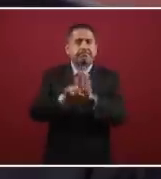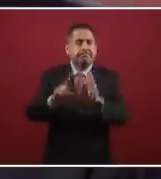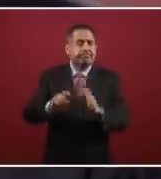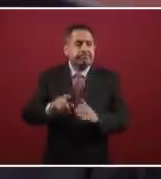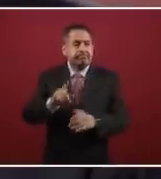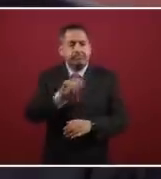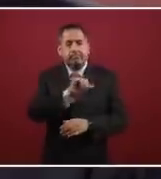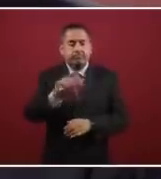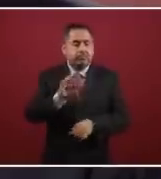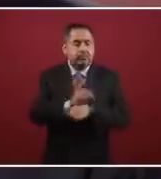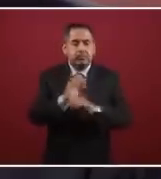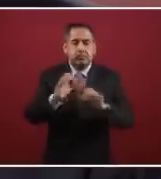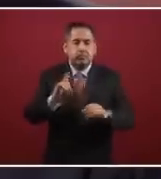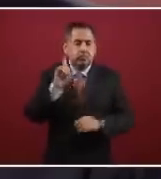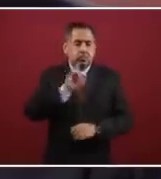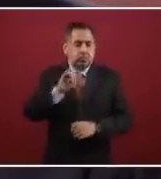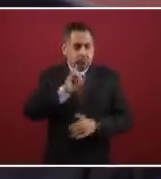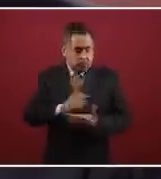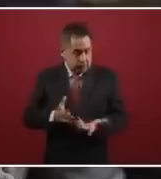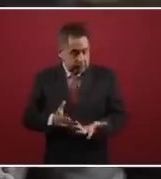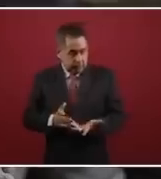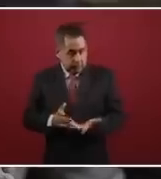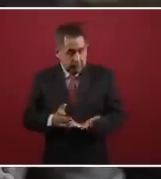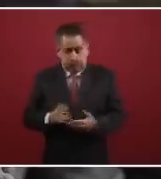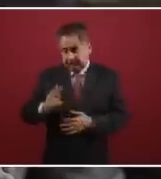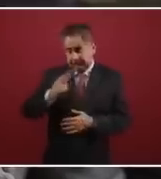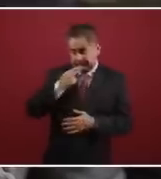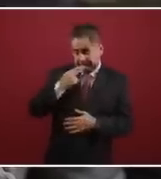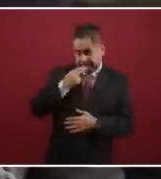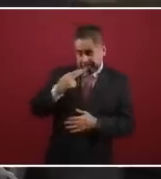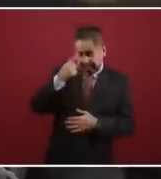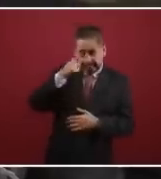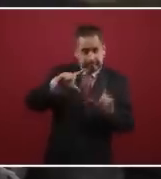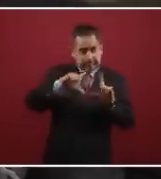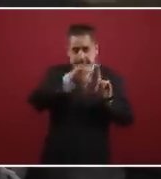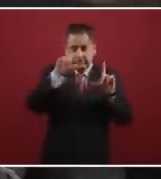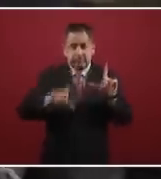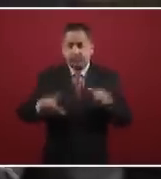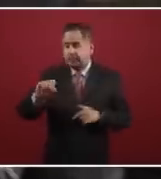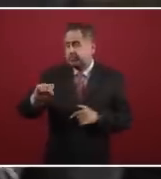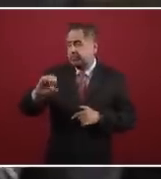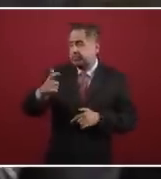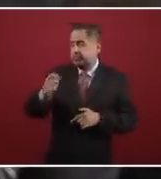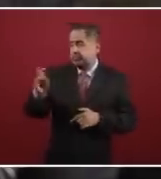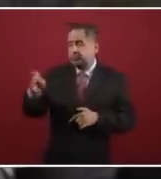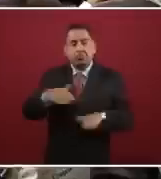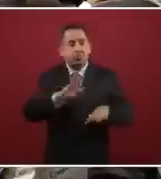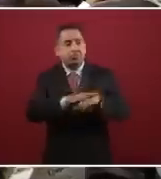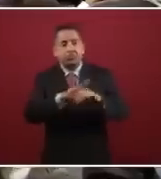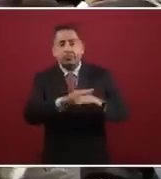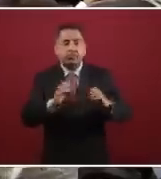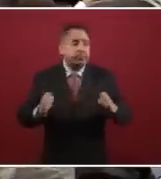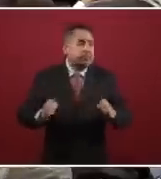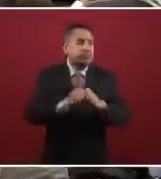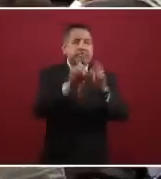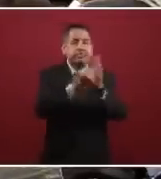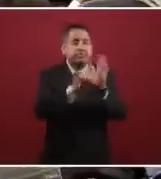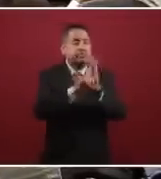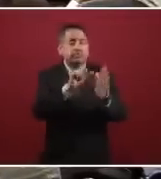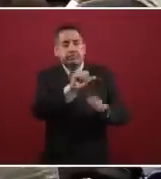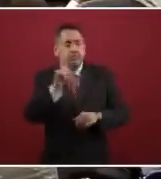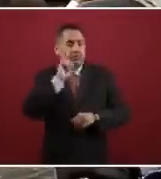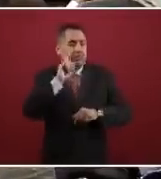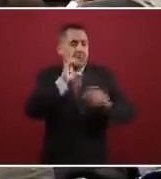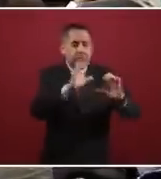¿Están funcionando las alertas de género que emite Gobernación? Y una pregunta más. ¿Qué